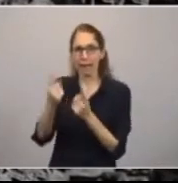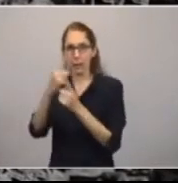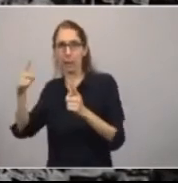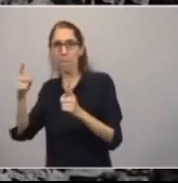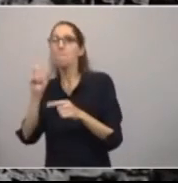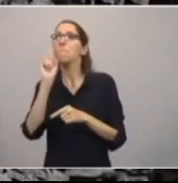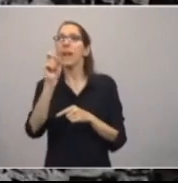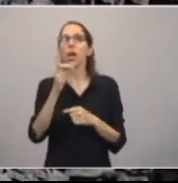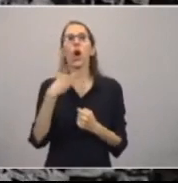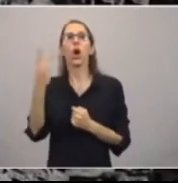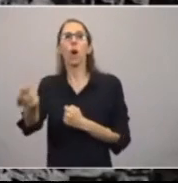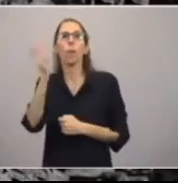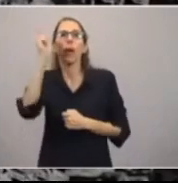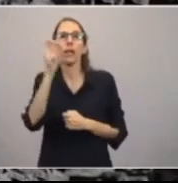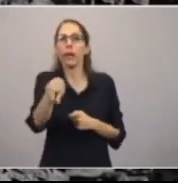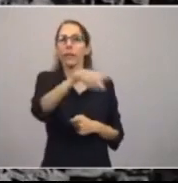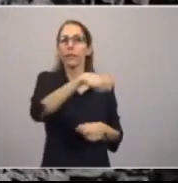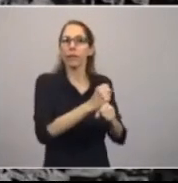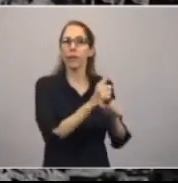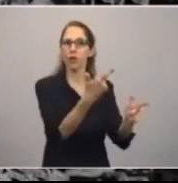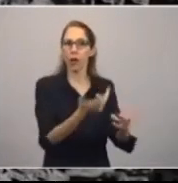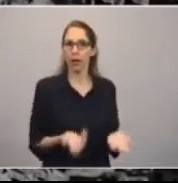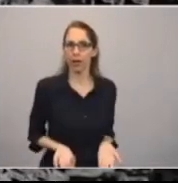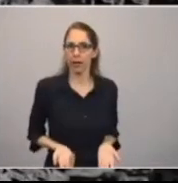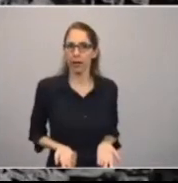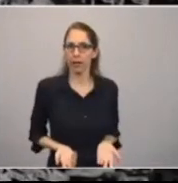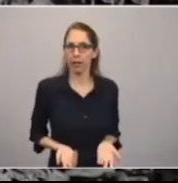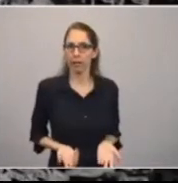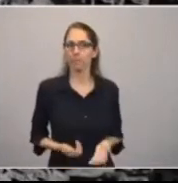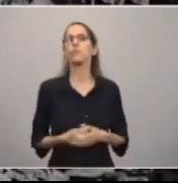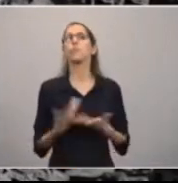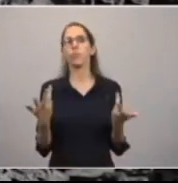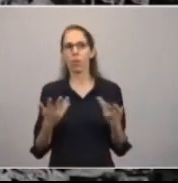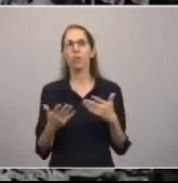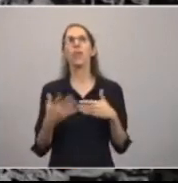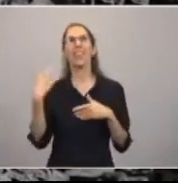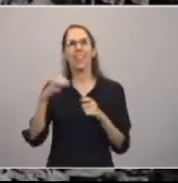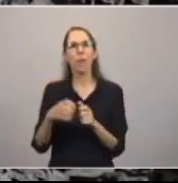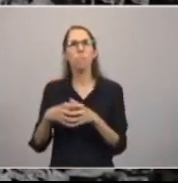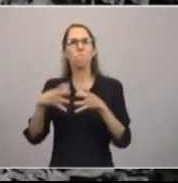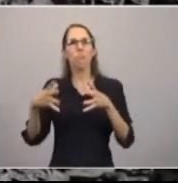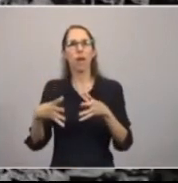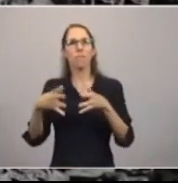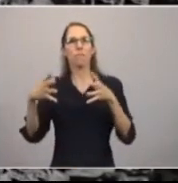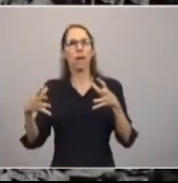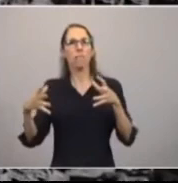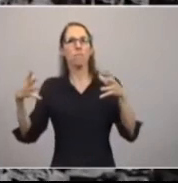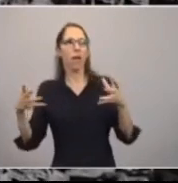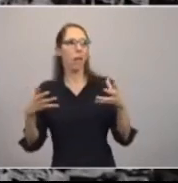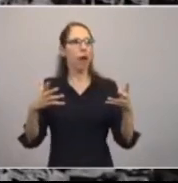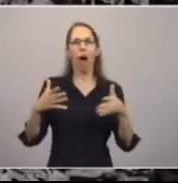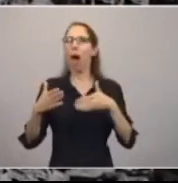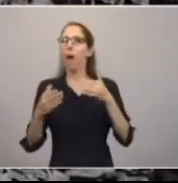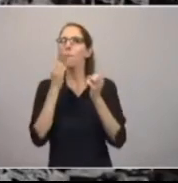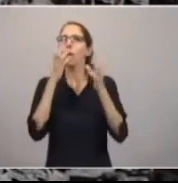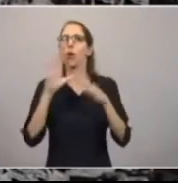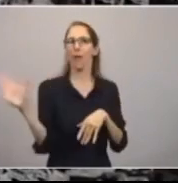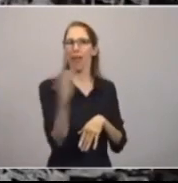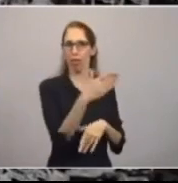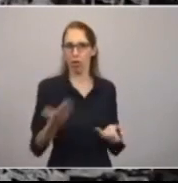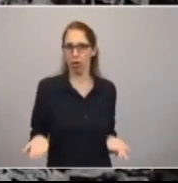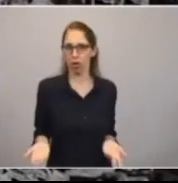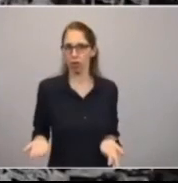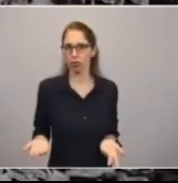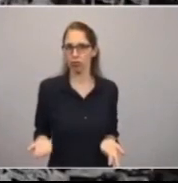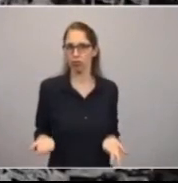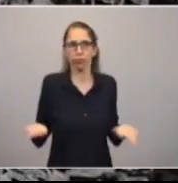compre. Porque el crecimiento tiene que ser equilibrado y acompasado y para todos, inclusivo. No ganamos nada con